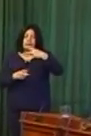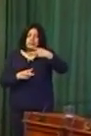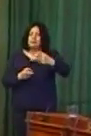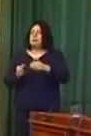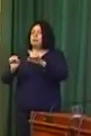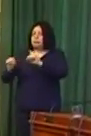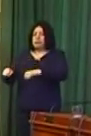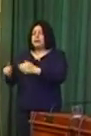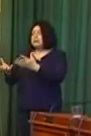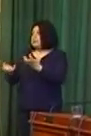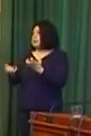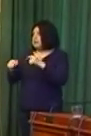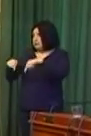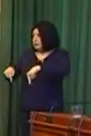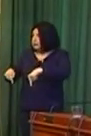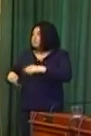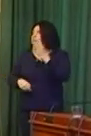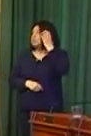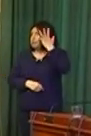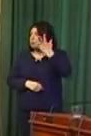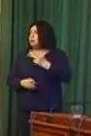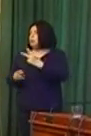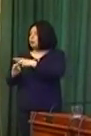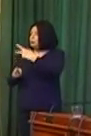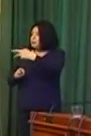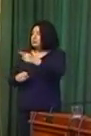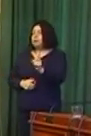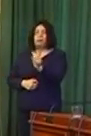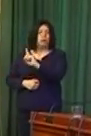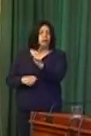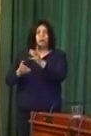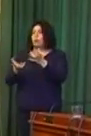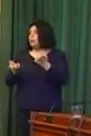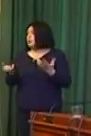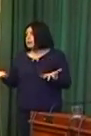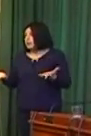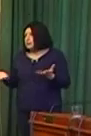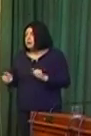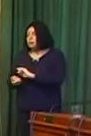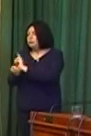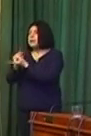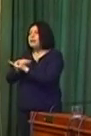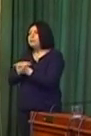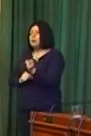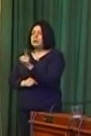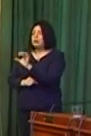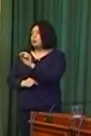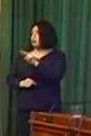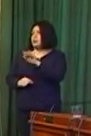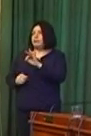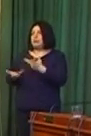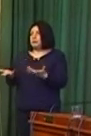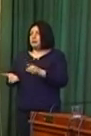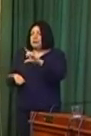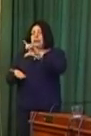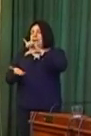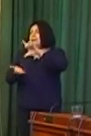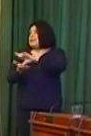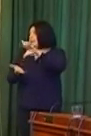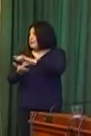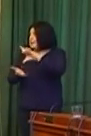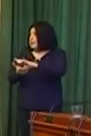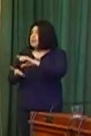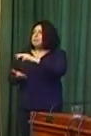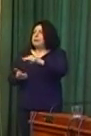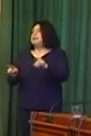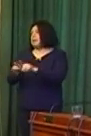el distrito. Porque si los vecinos no quieren en el distrito un cambio de zonificación, Lima Metropolitana debería